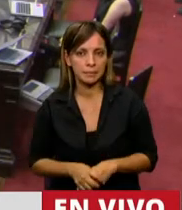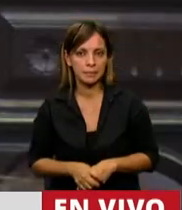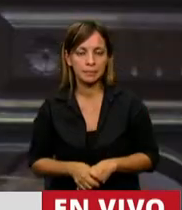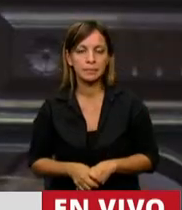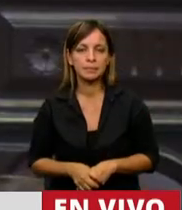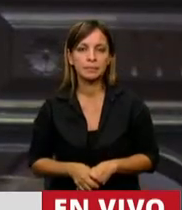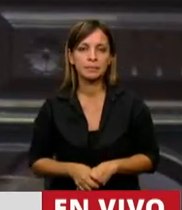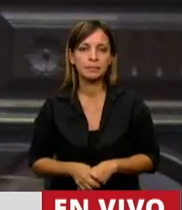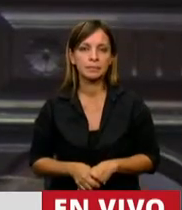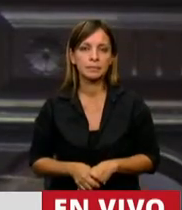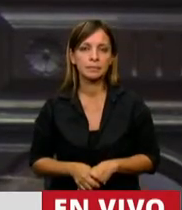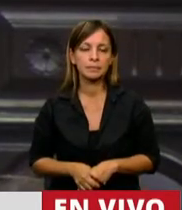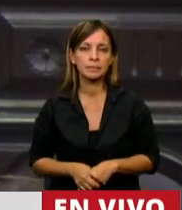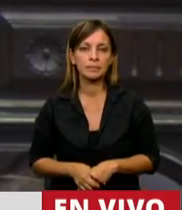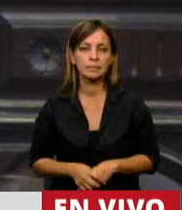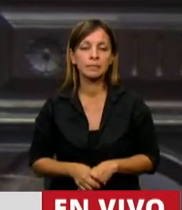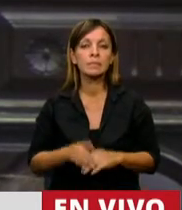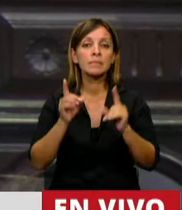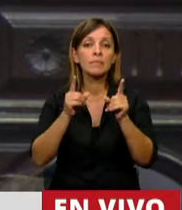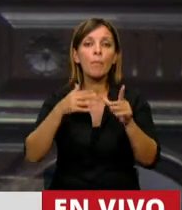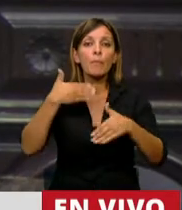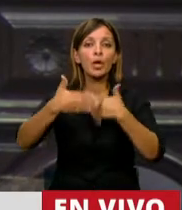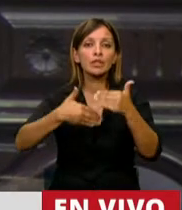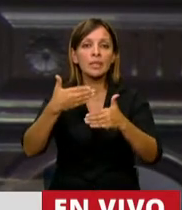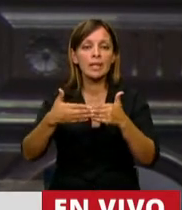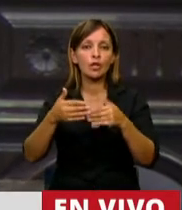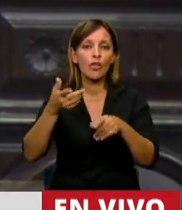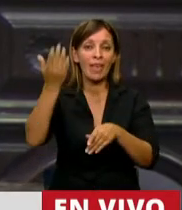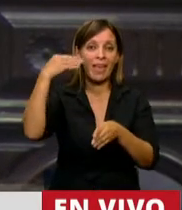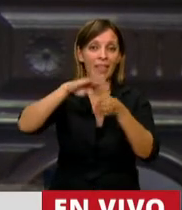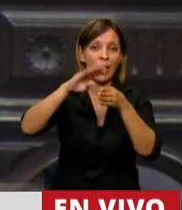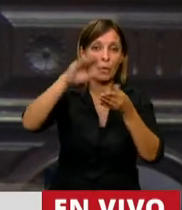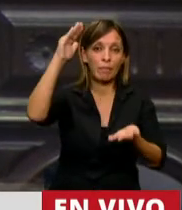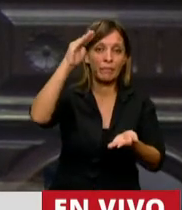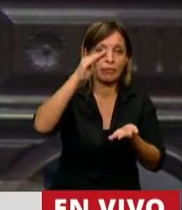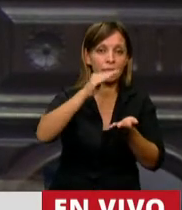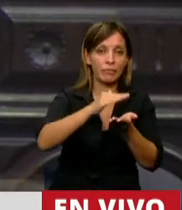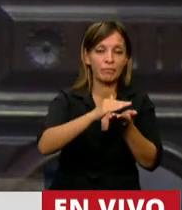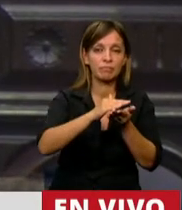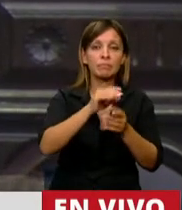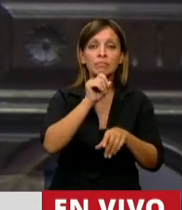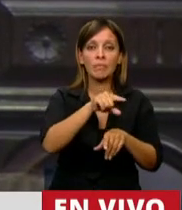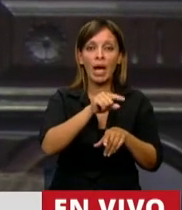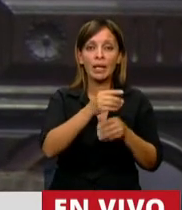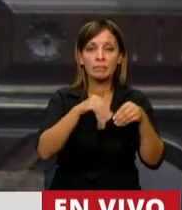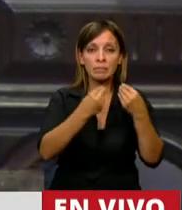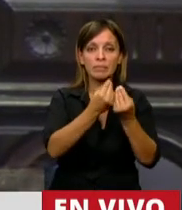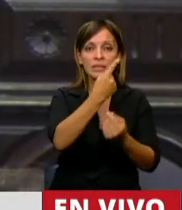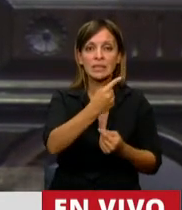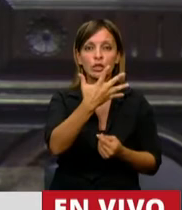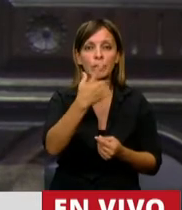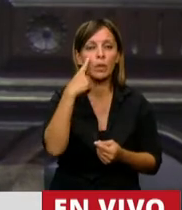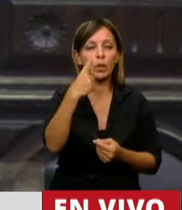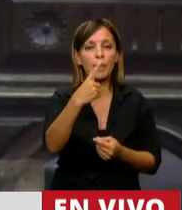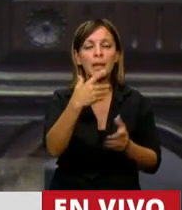deuda. Después del supuesto proceso de desendeudamiento, el stock de deuda era en realidad de 154